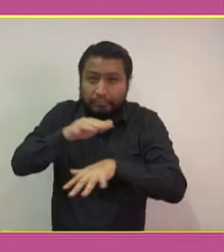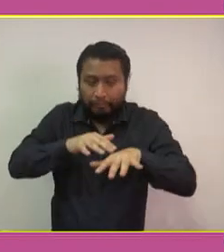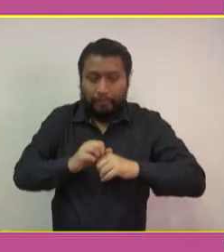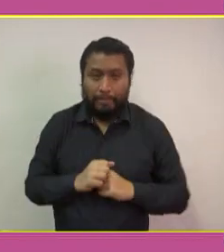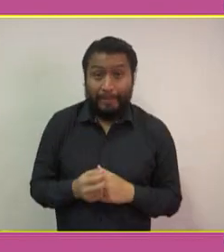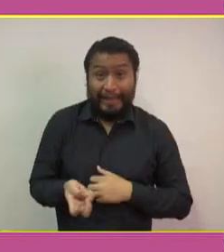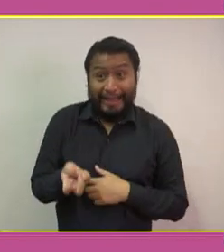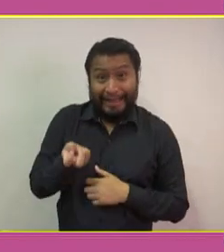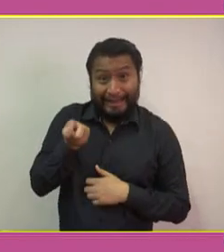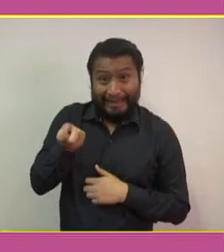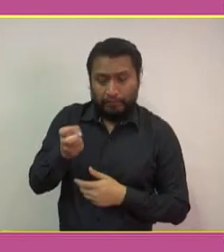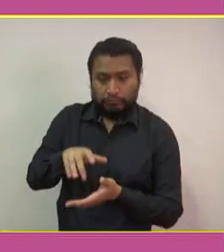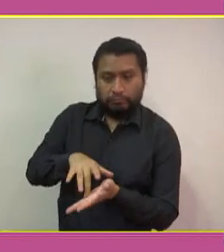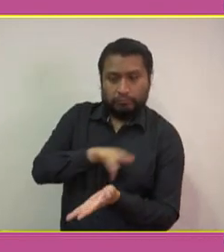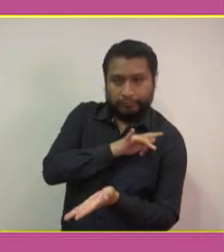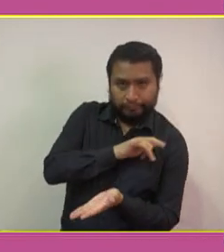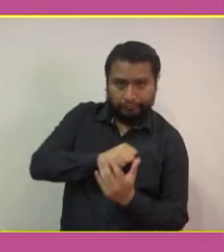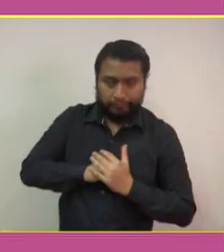esto,